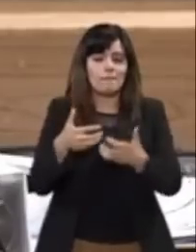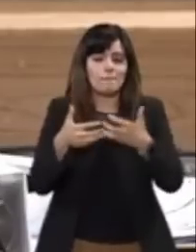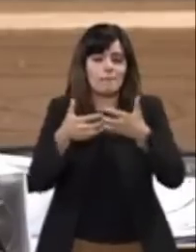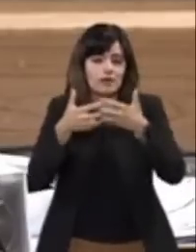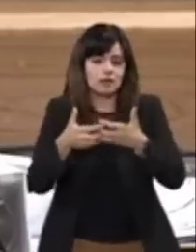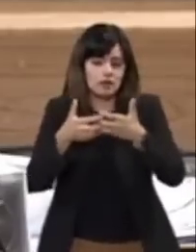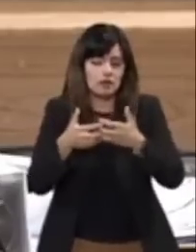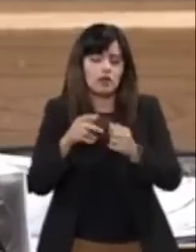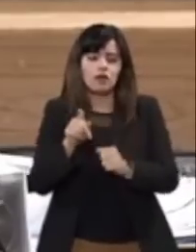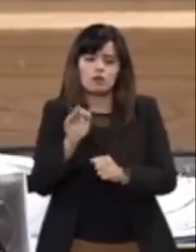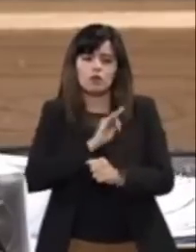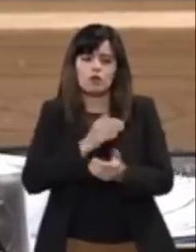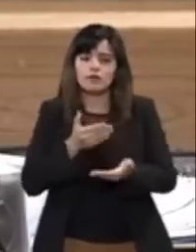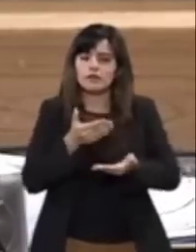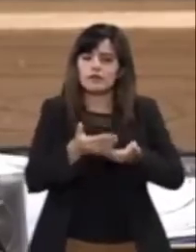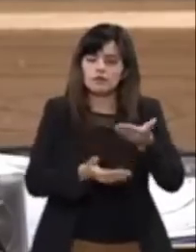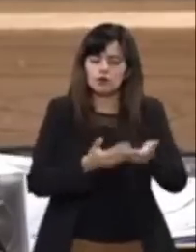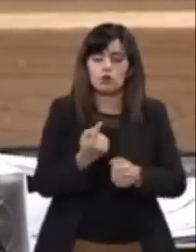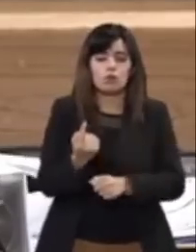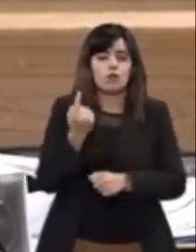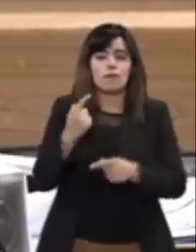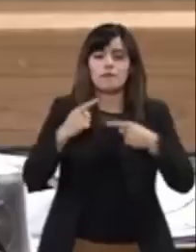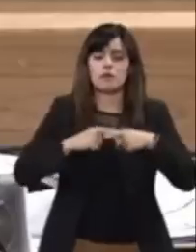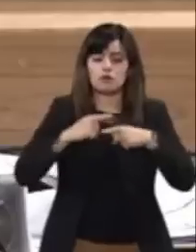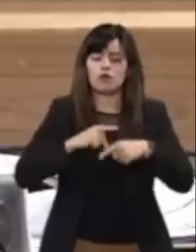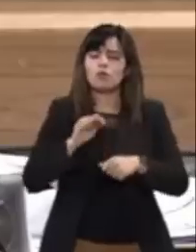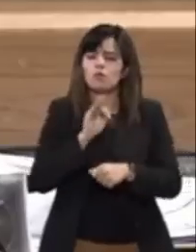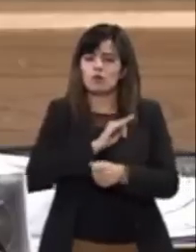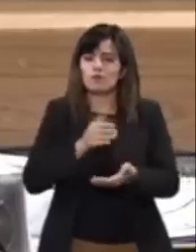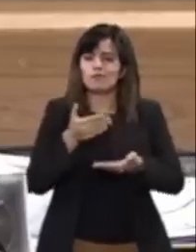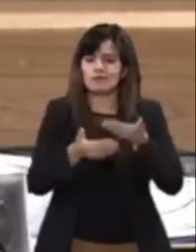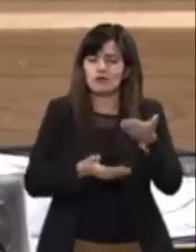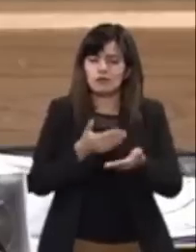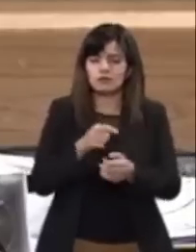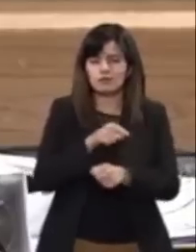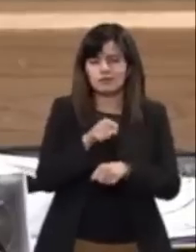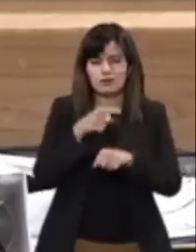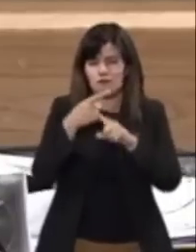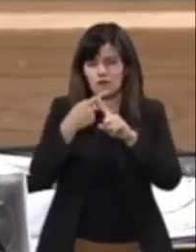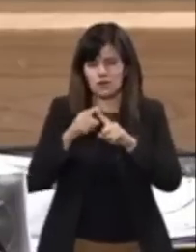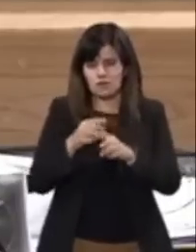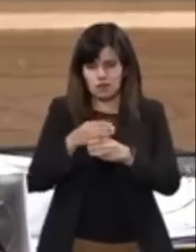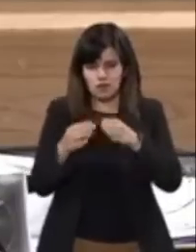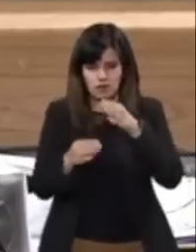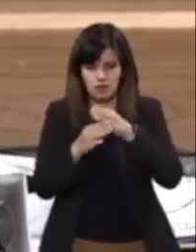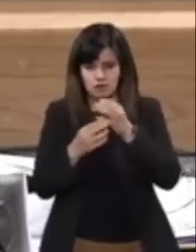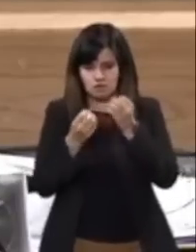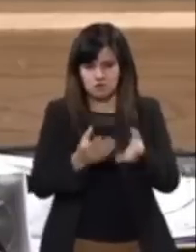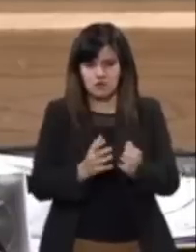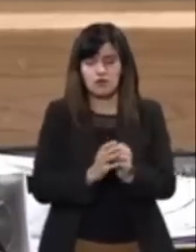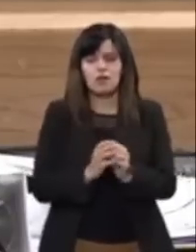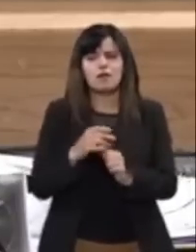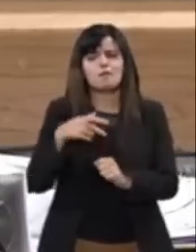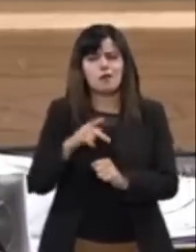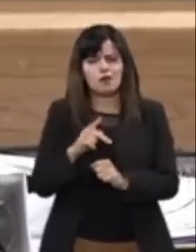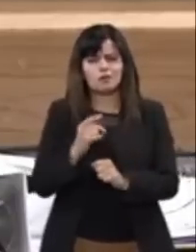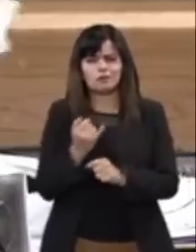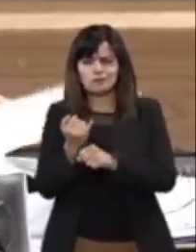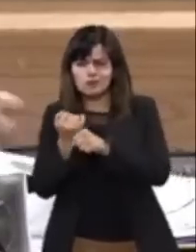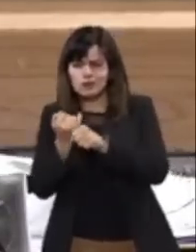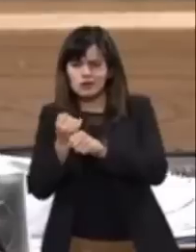referido, que solamente había una persona que podía prestarlo. Sin embargo, en una investigación de mercado se acreditó la existencia de 6